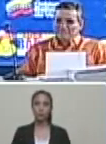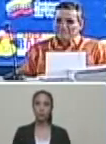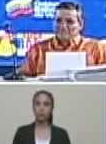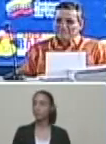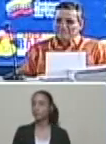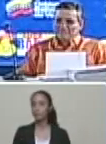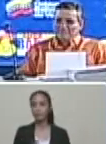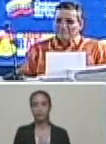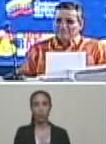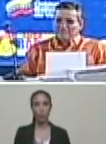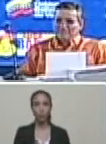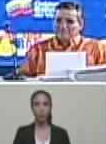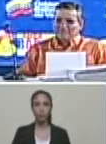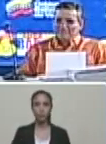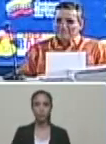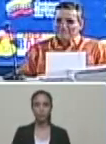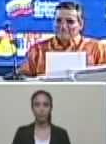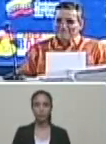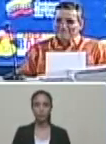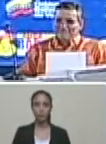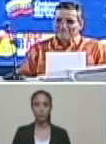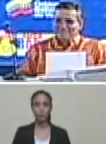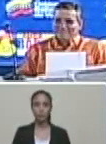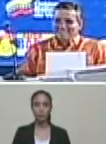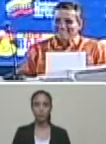no. Achino.